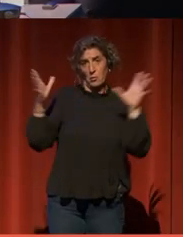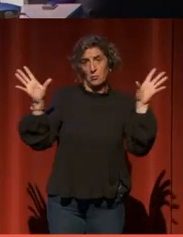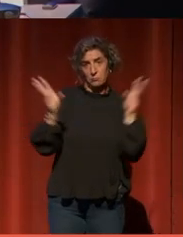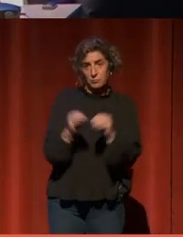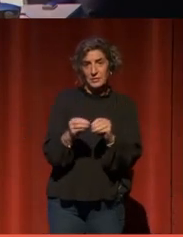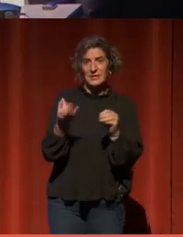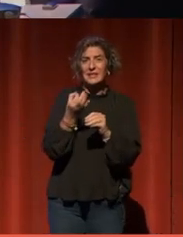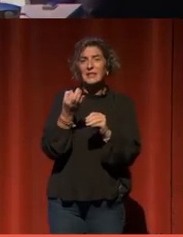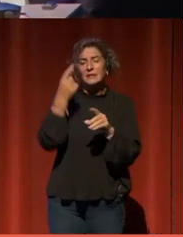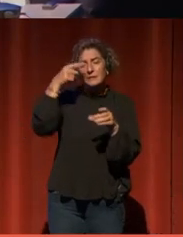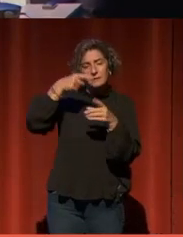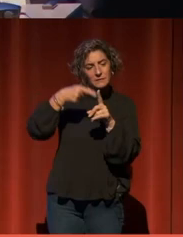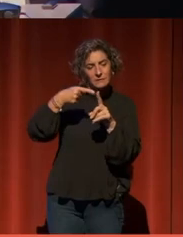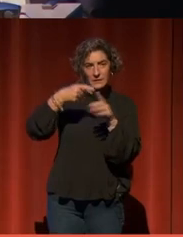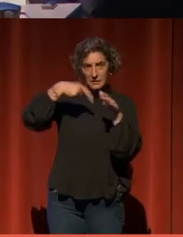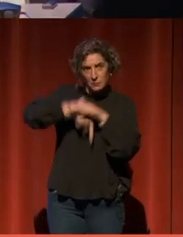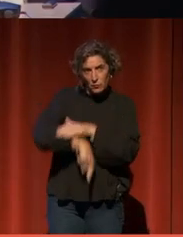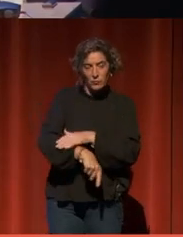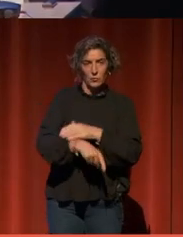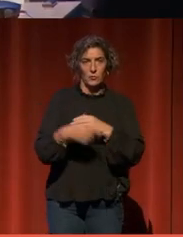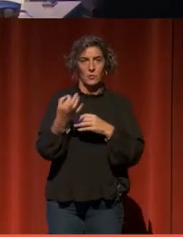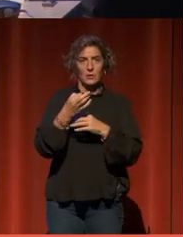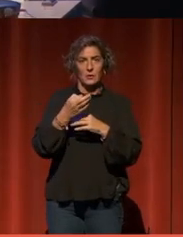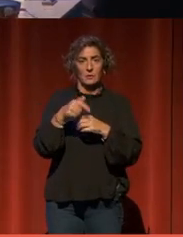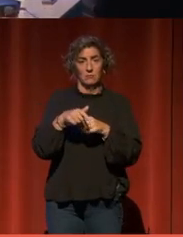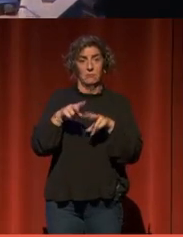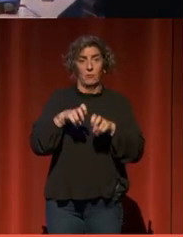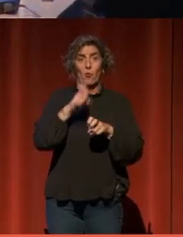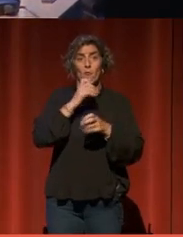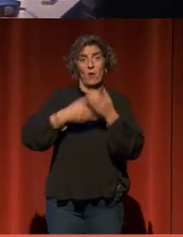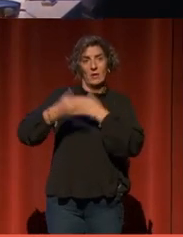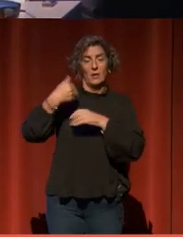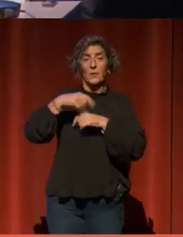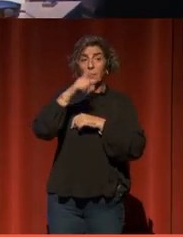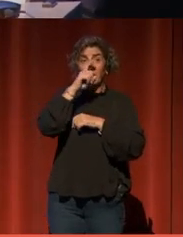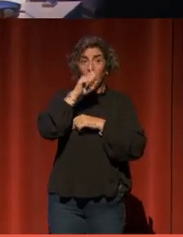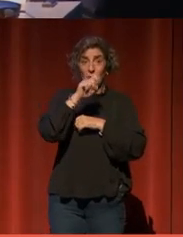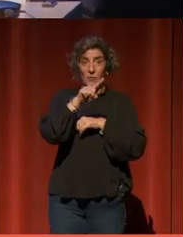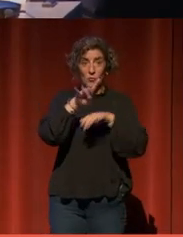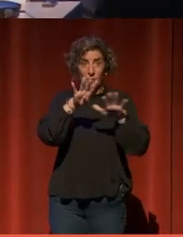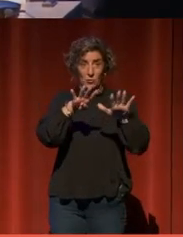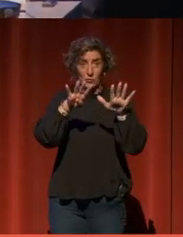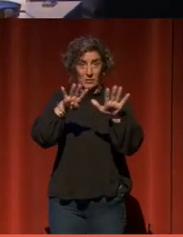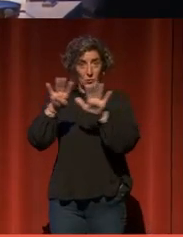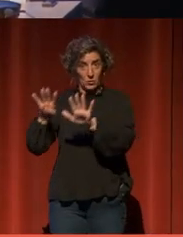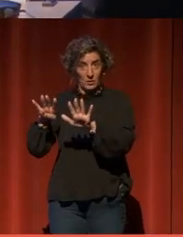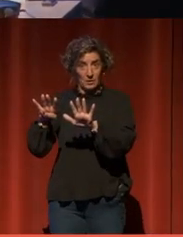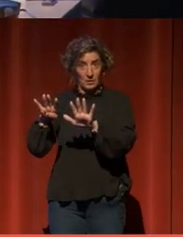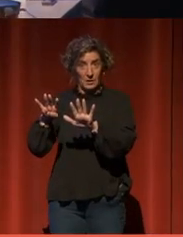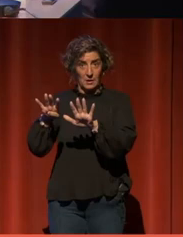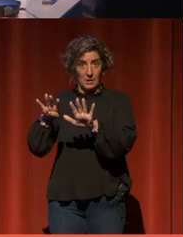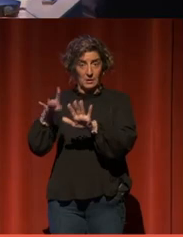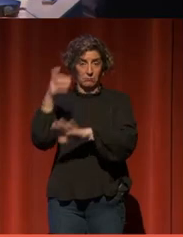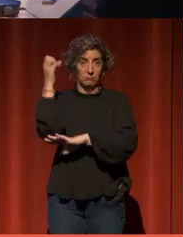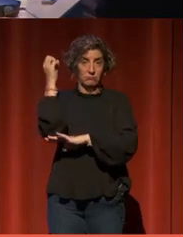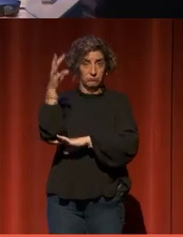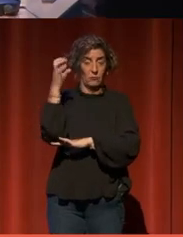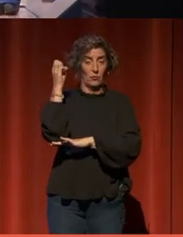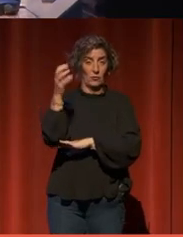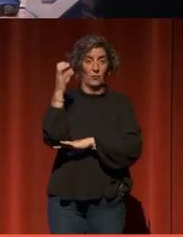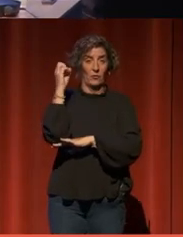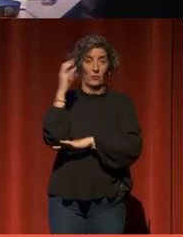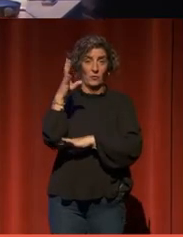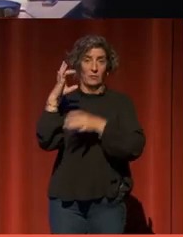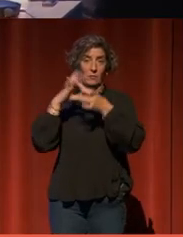trasfondo no de esta organización los antecedentes en el 99 en una conferencia de la